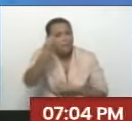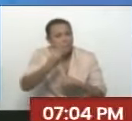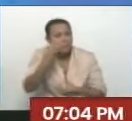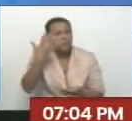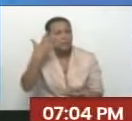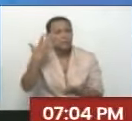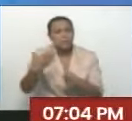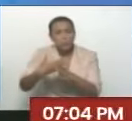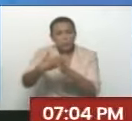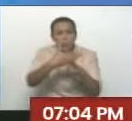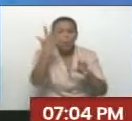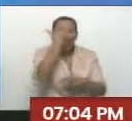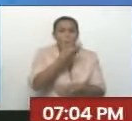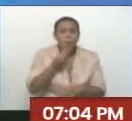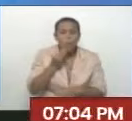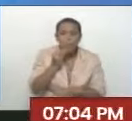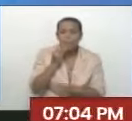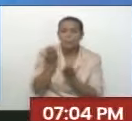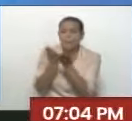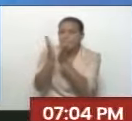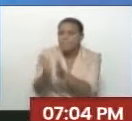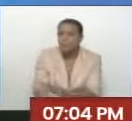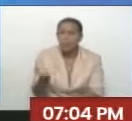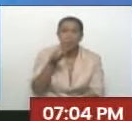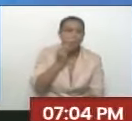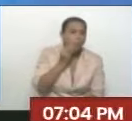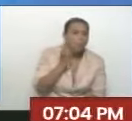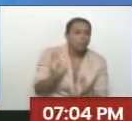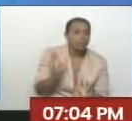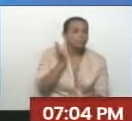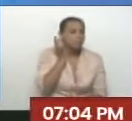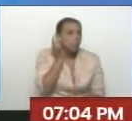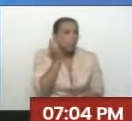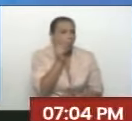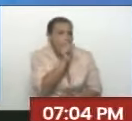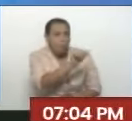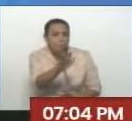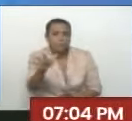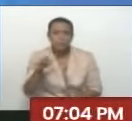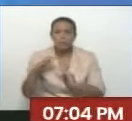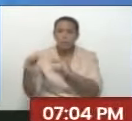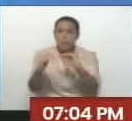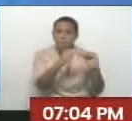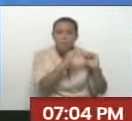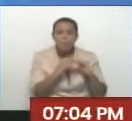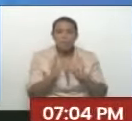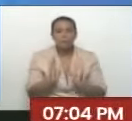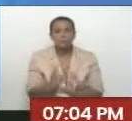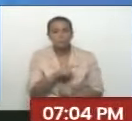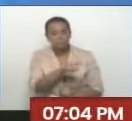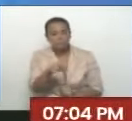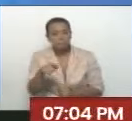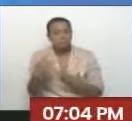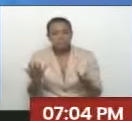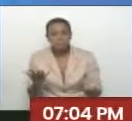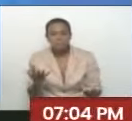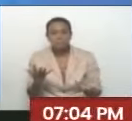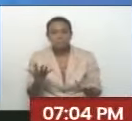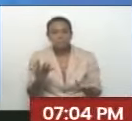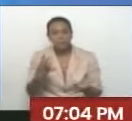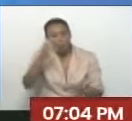lo comparto con la juventud venezolana, y con las mujeres, y con todos los hombres y mujeres de esta patria, sueño.